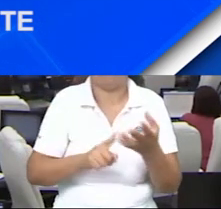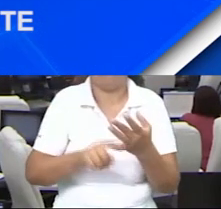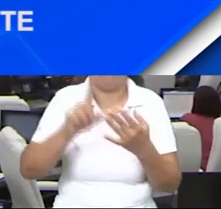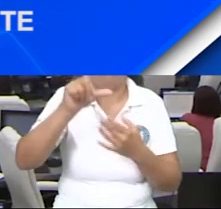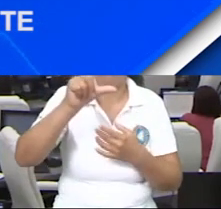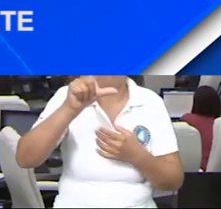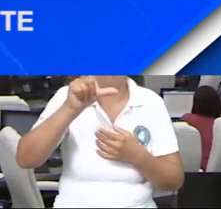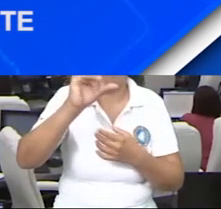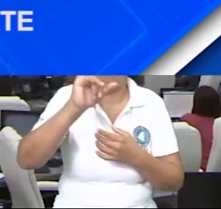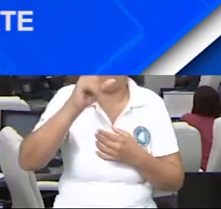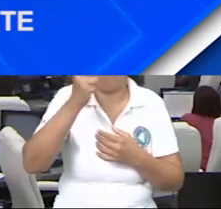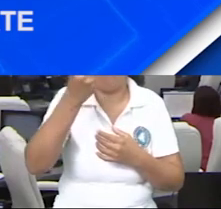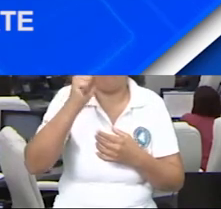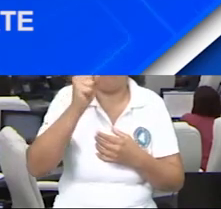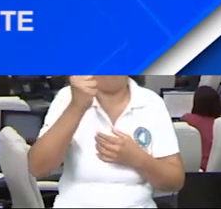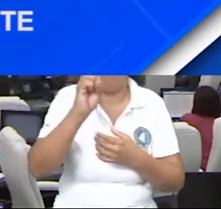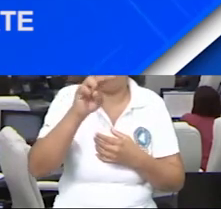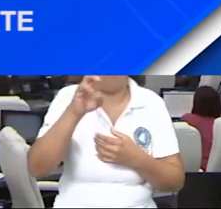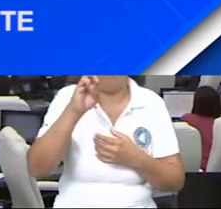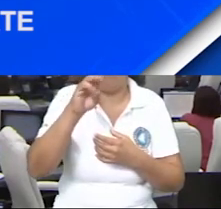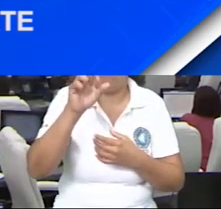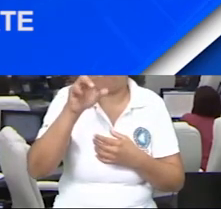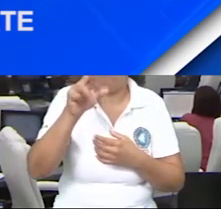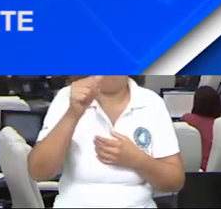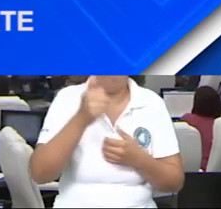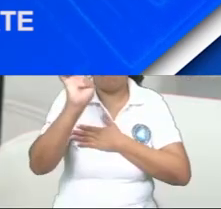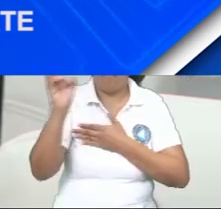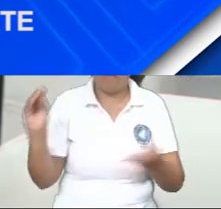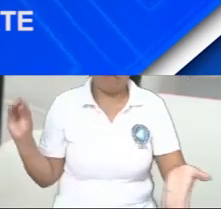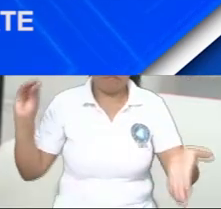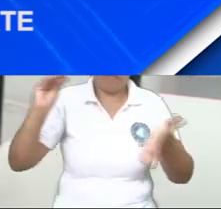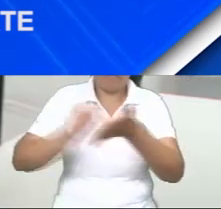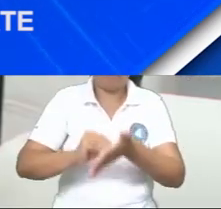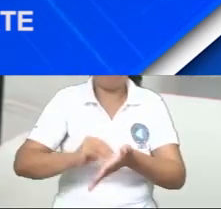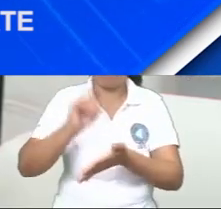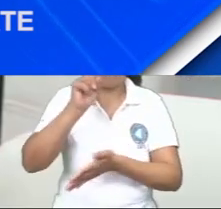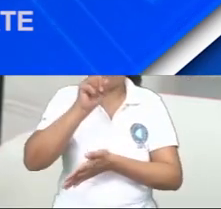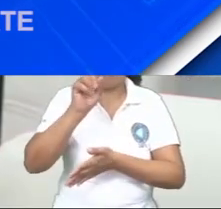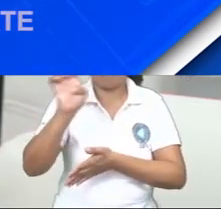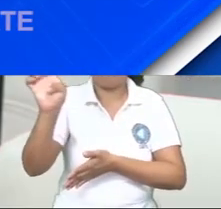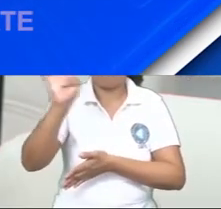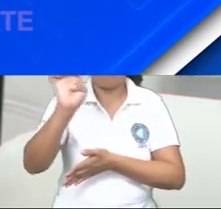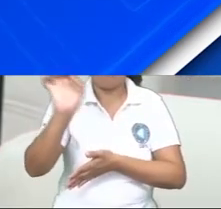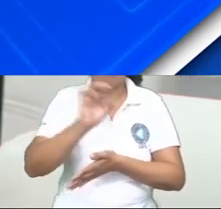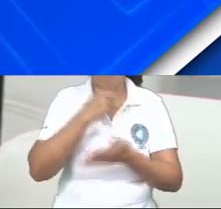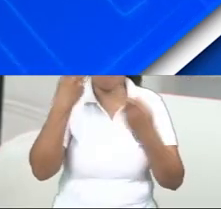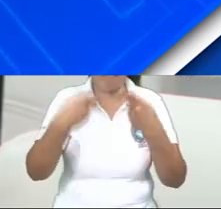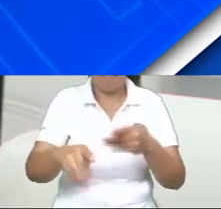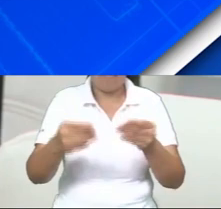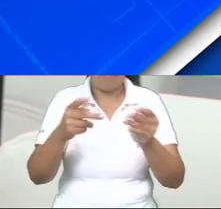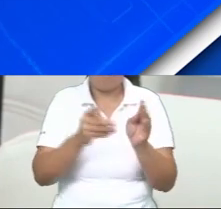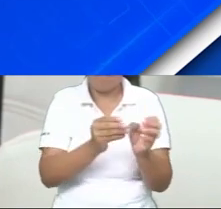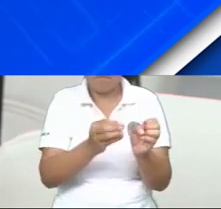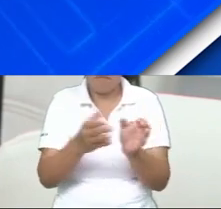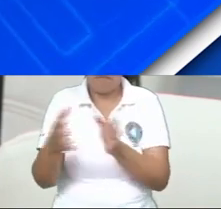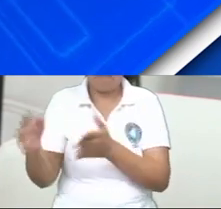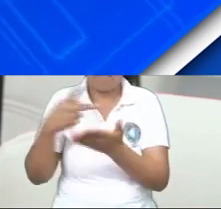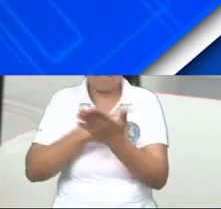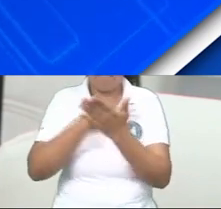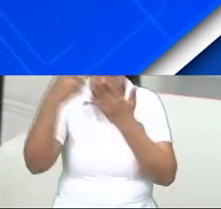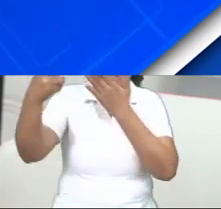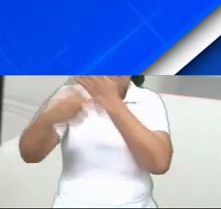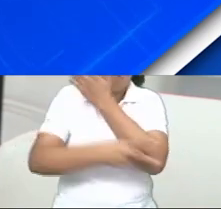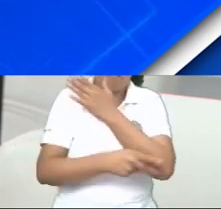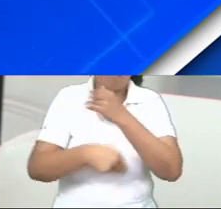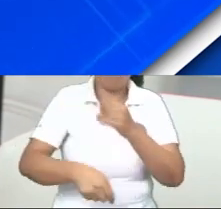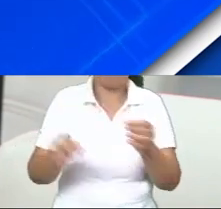y recreación física en su etapa de actualización. Esta ley contribuyó con la población y sobre todo con los